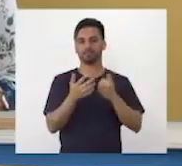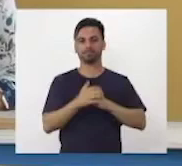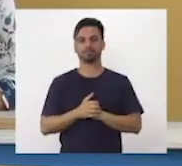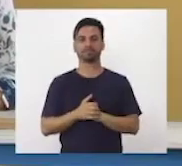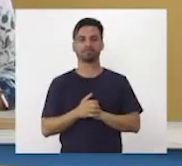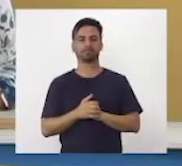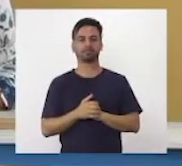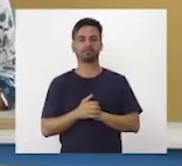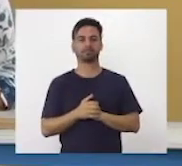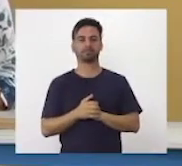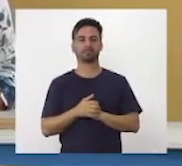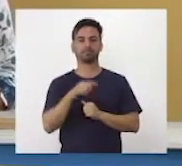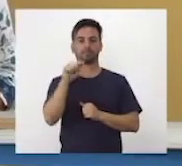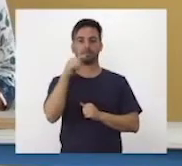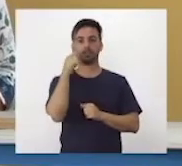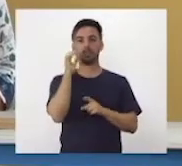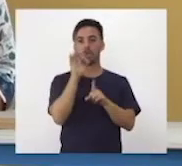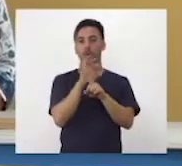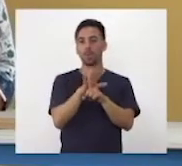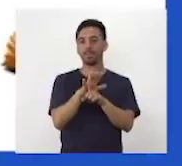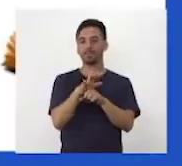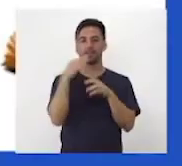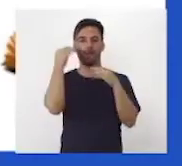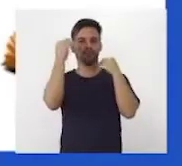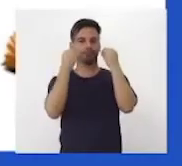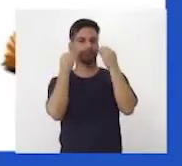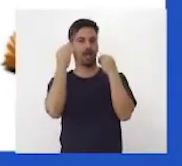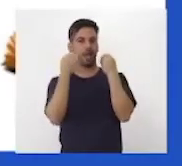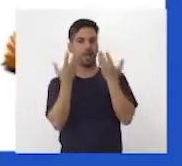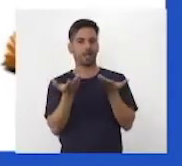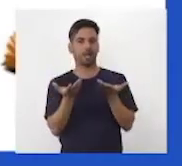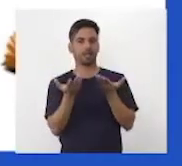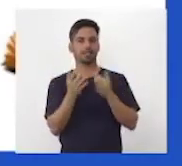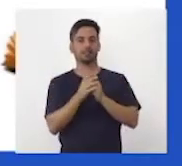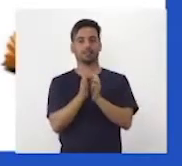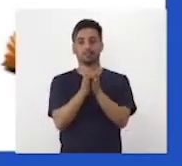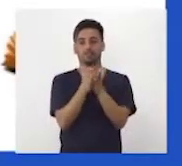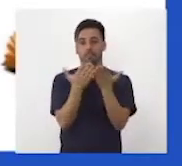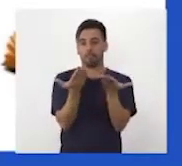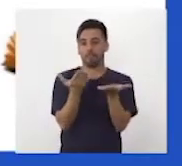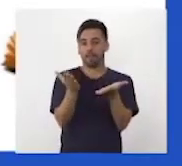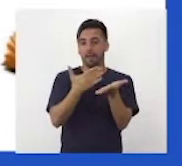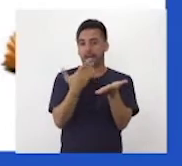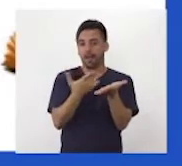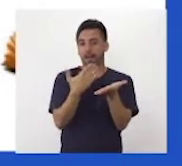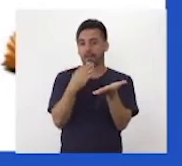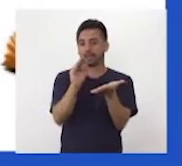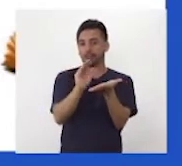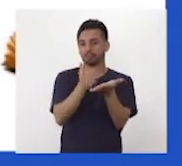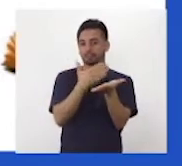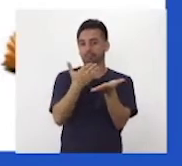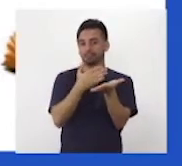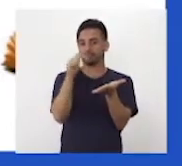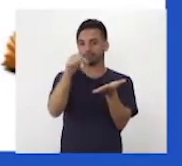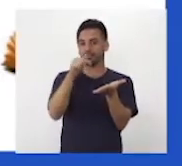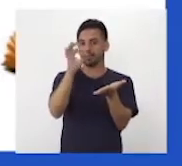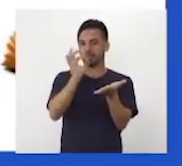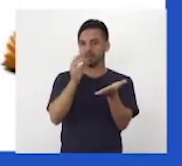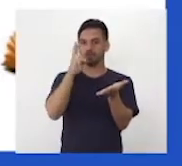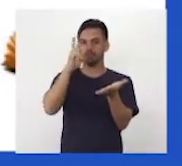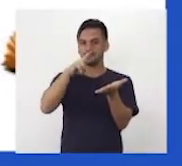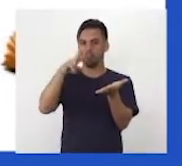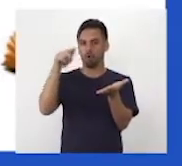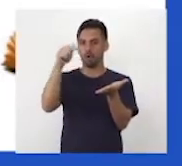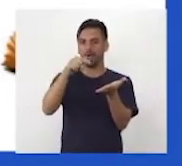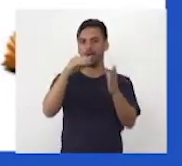Vamos entonces a comenzar con el análisis de en qué páginas usted puede encontrar